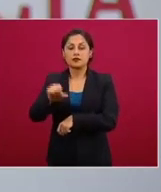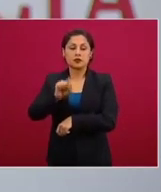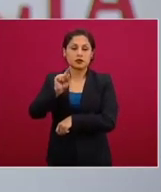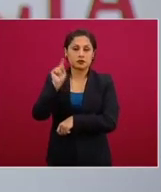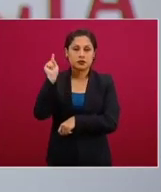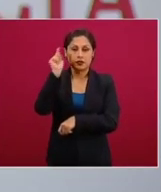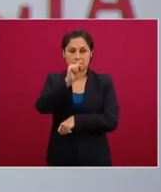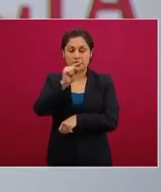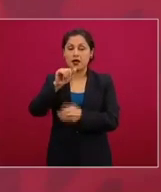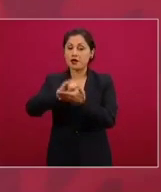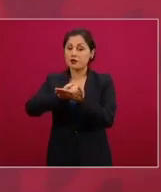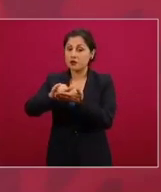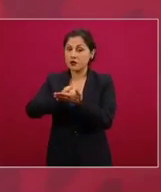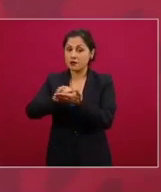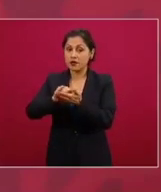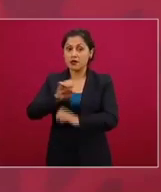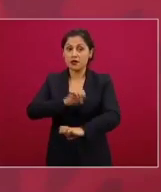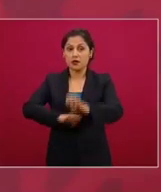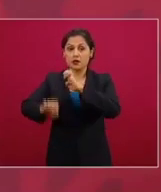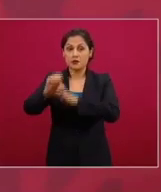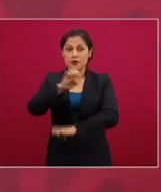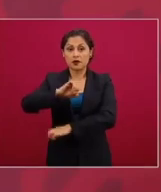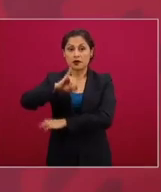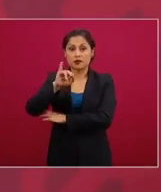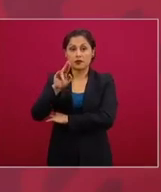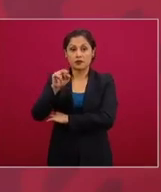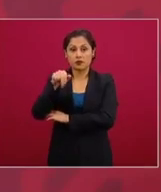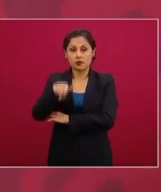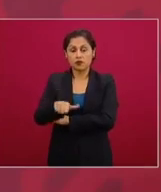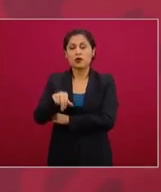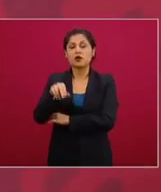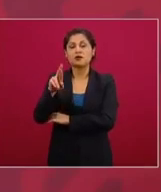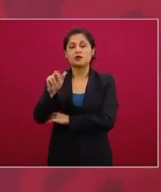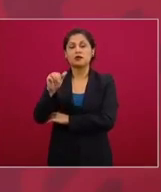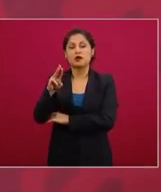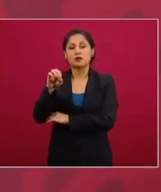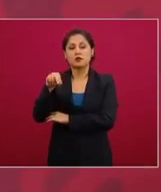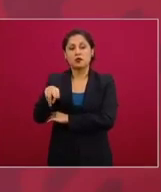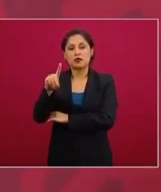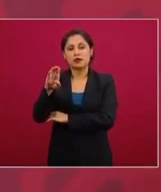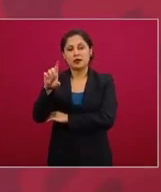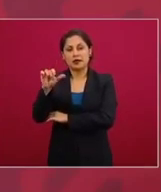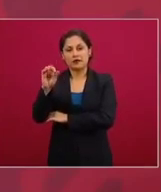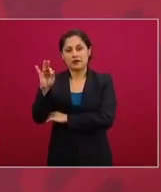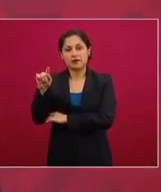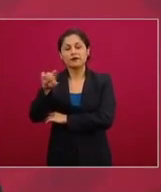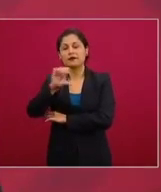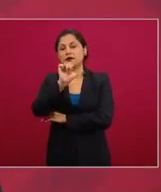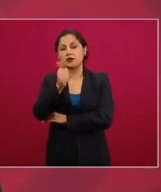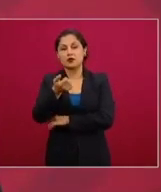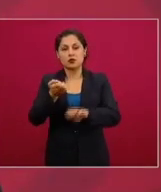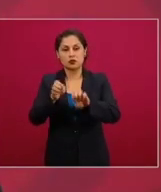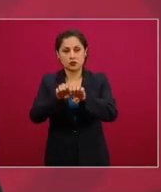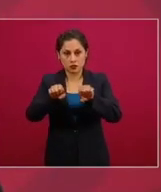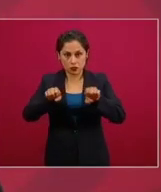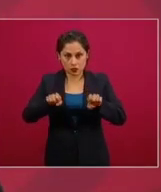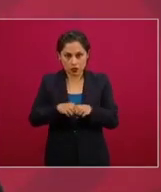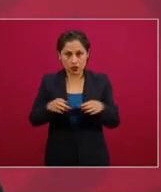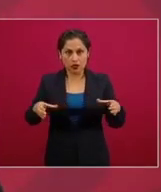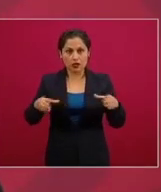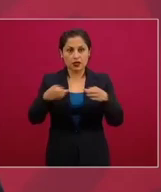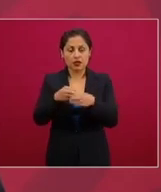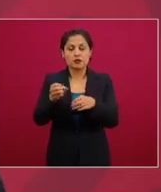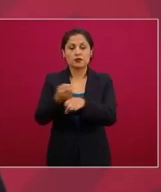York, el embajador Juan Ramón de la Fuente y la misión de México. Es que el cubrebocas ni sirve el cubrebocas. El subsecretario Julián